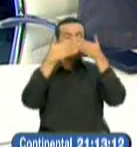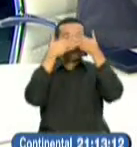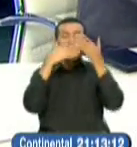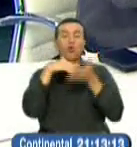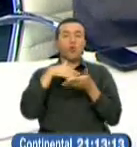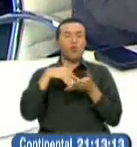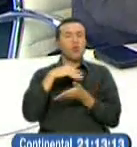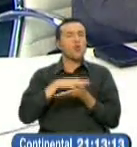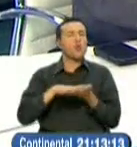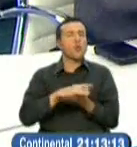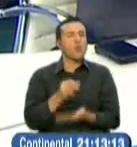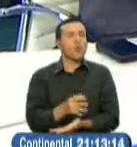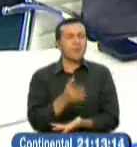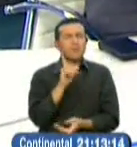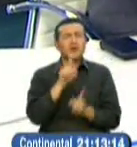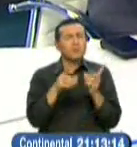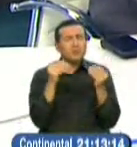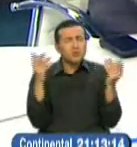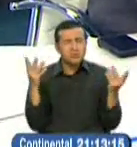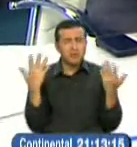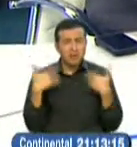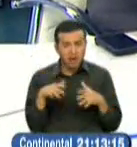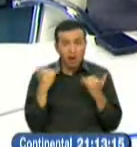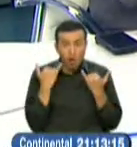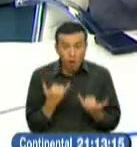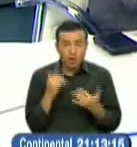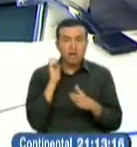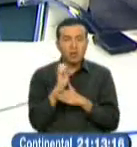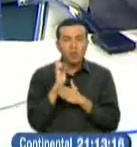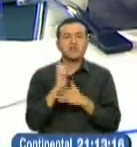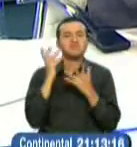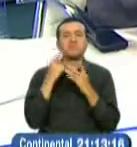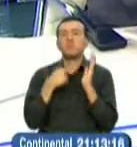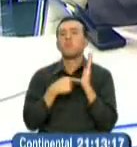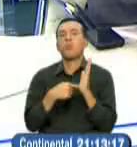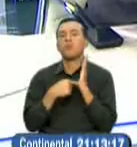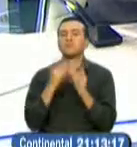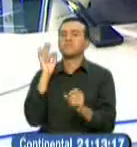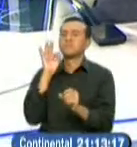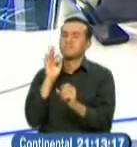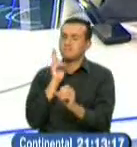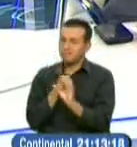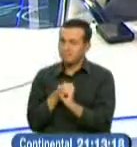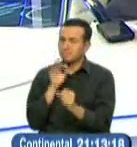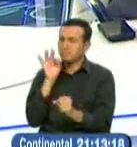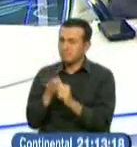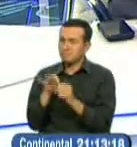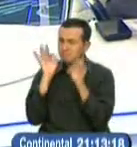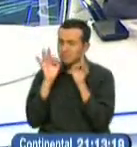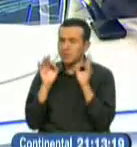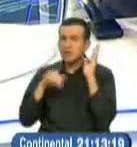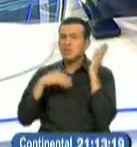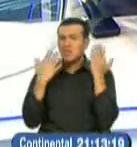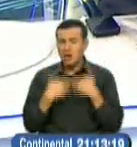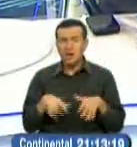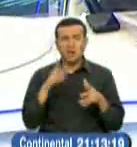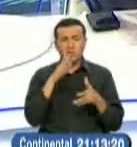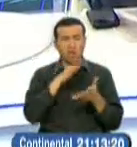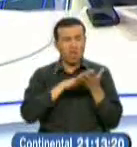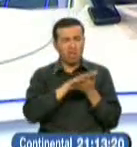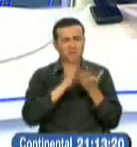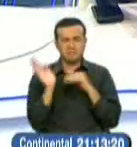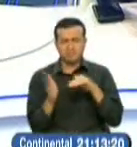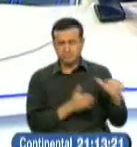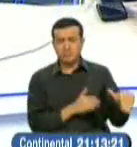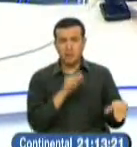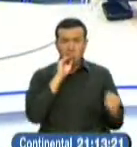del proceso electoral. Pero hoy el Ecuador ha dado un ejemplo de participación en un proceso electoral y sobre todo de enterrar esos mitos, y